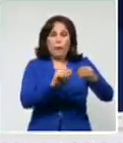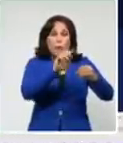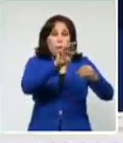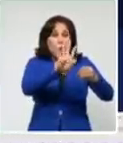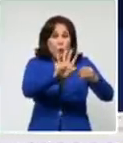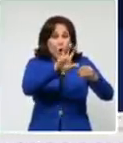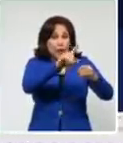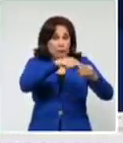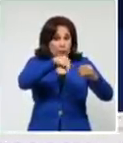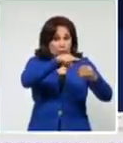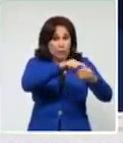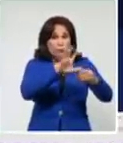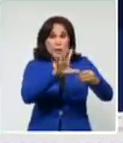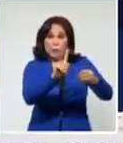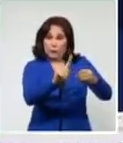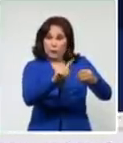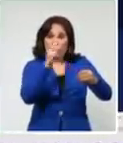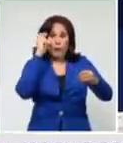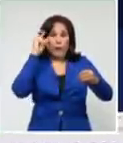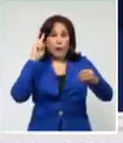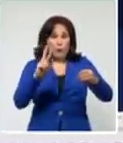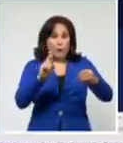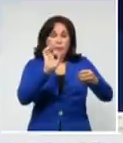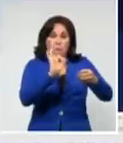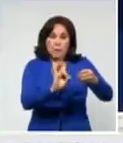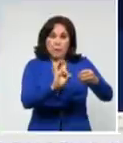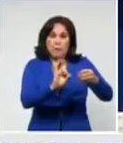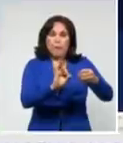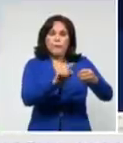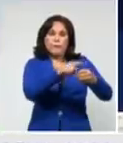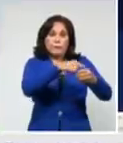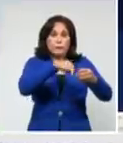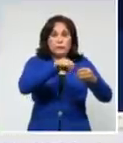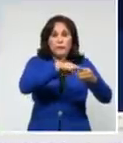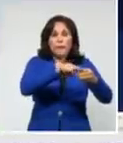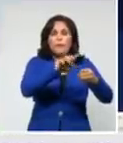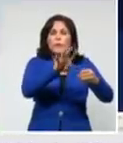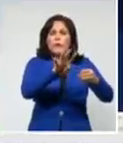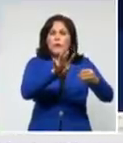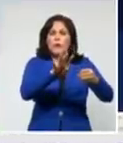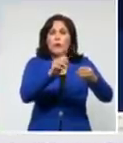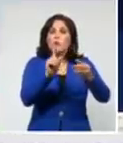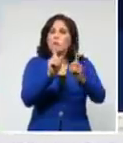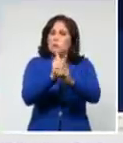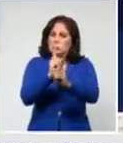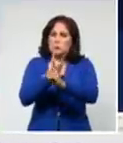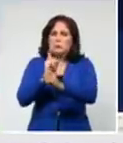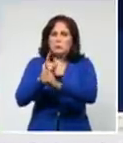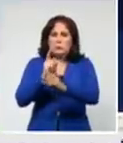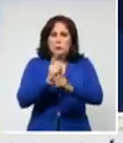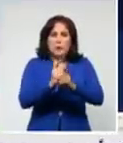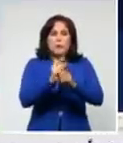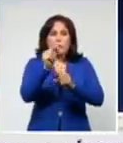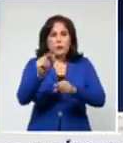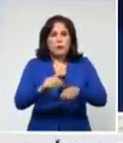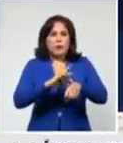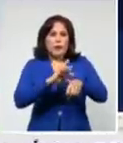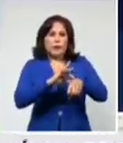45, fíjense que es el 88,2%, son contactos de casos